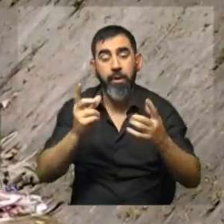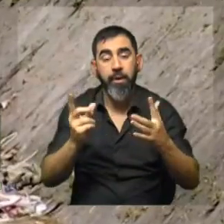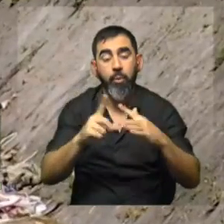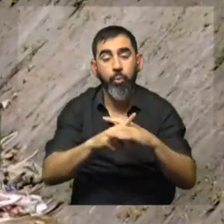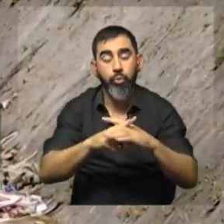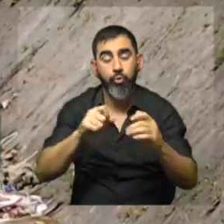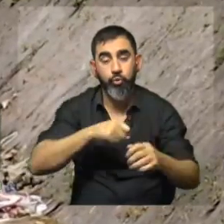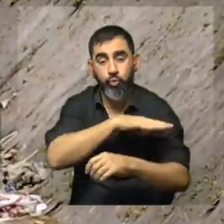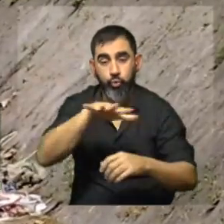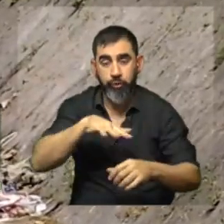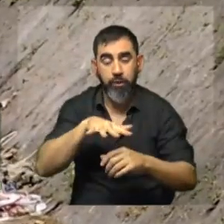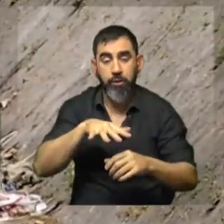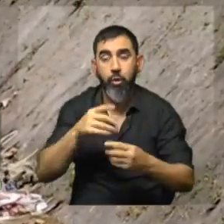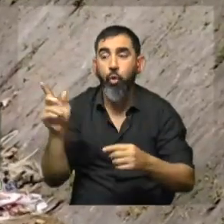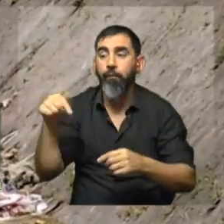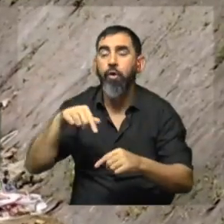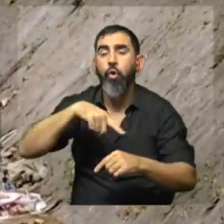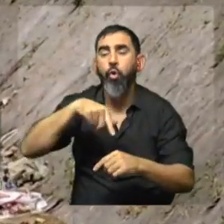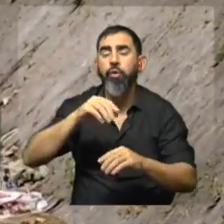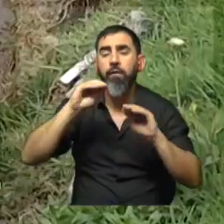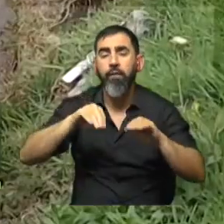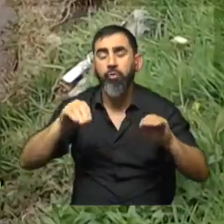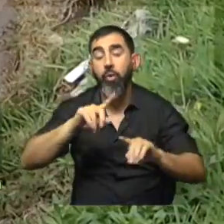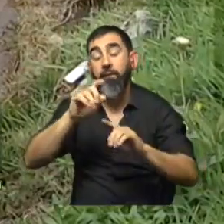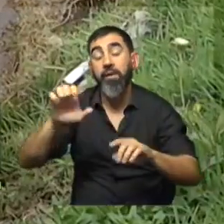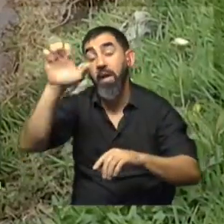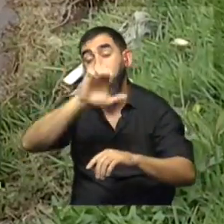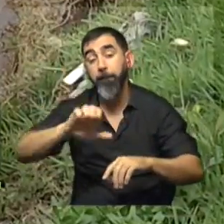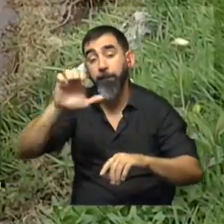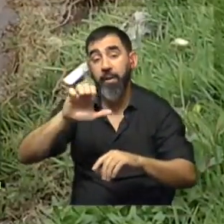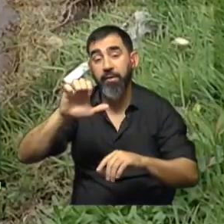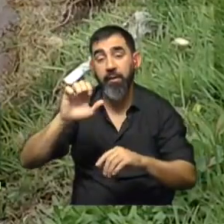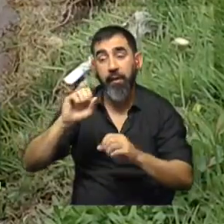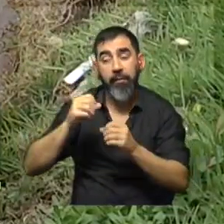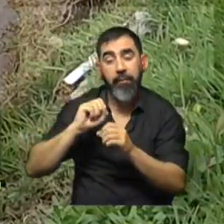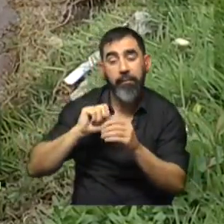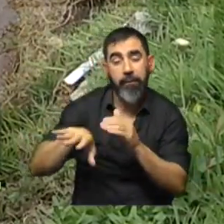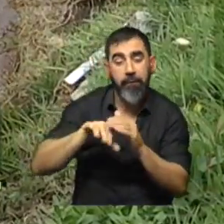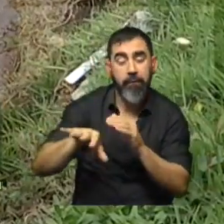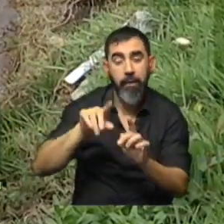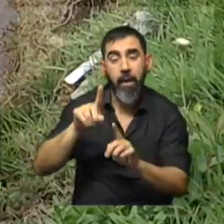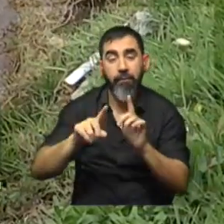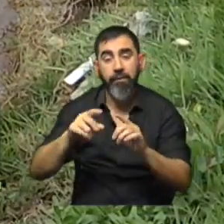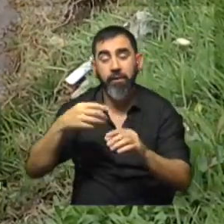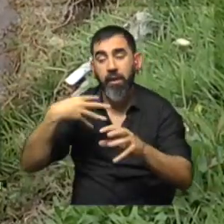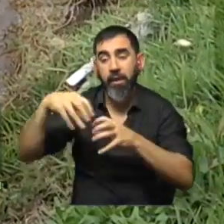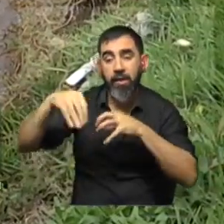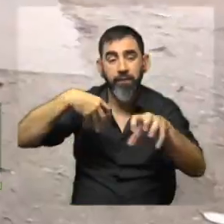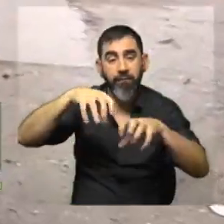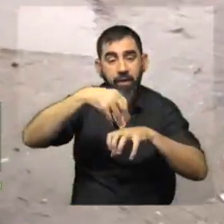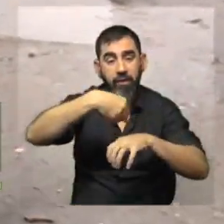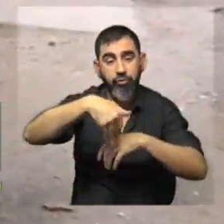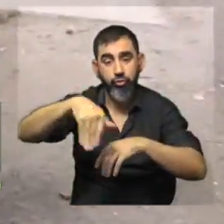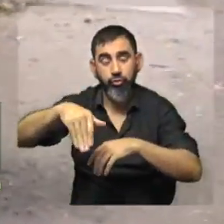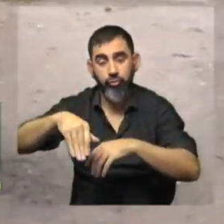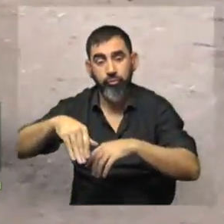social, el tema del origen del residuo. Hay lugares donde son empresas que vuelcan, hay lugares donde es descarte de clasificación, y